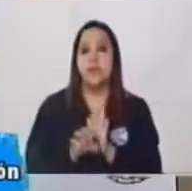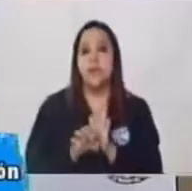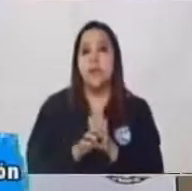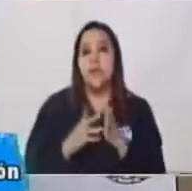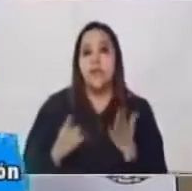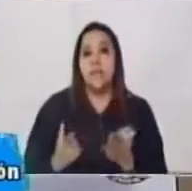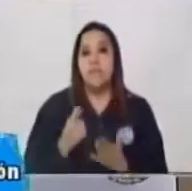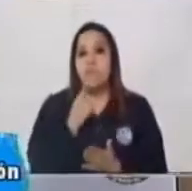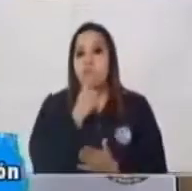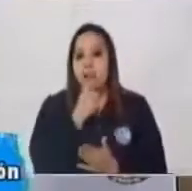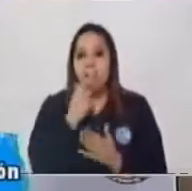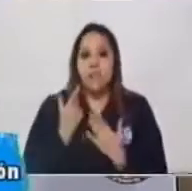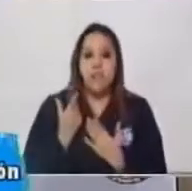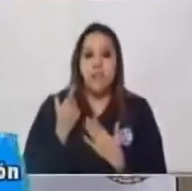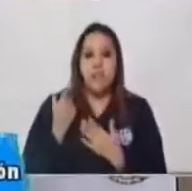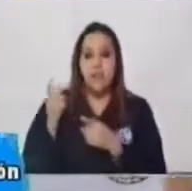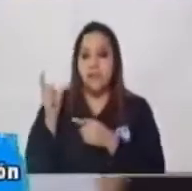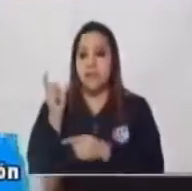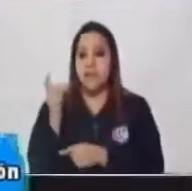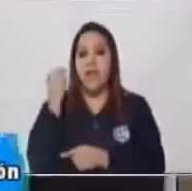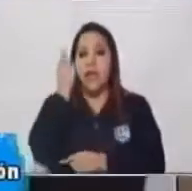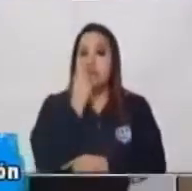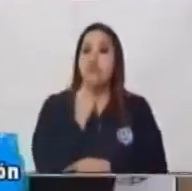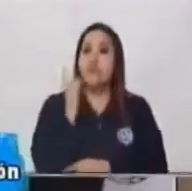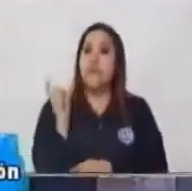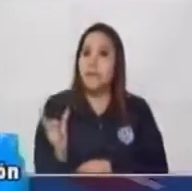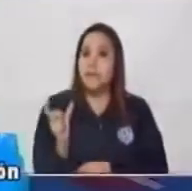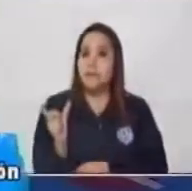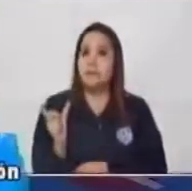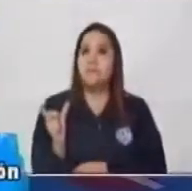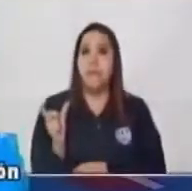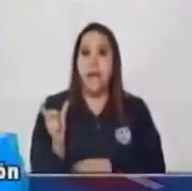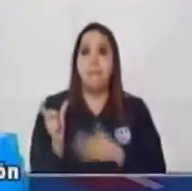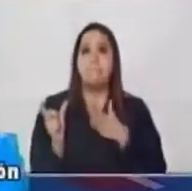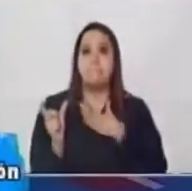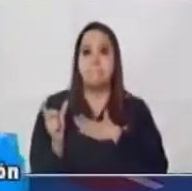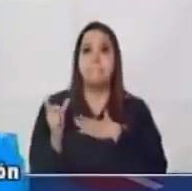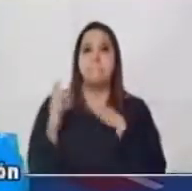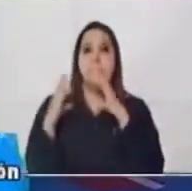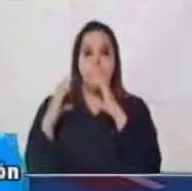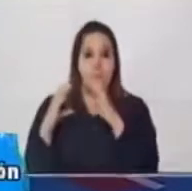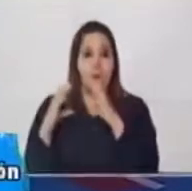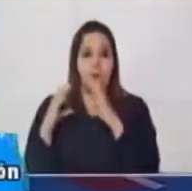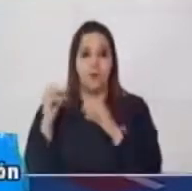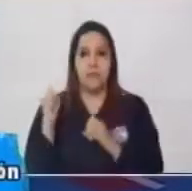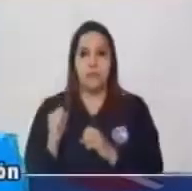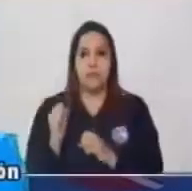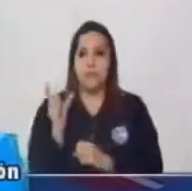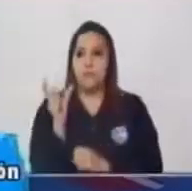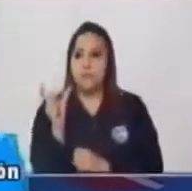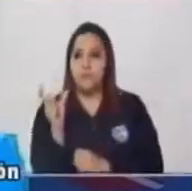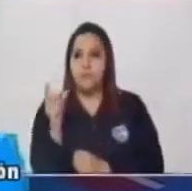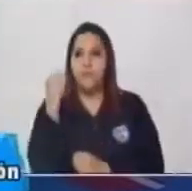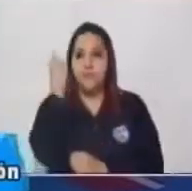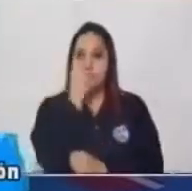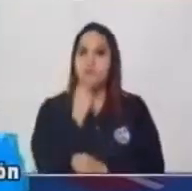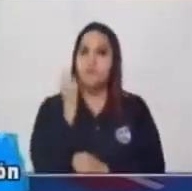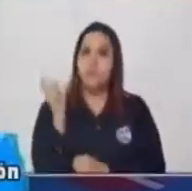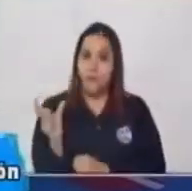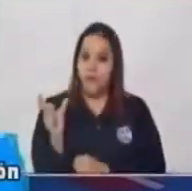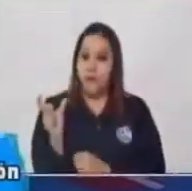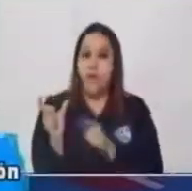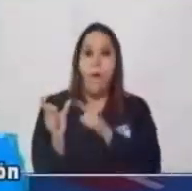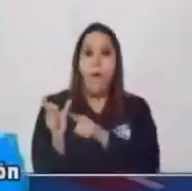quien estamos hablando. Entonces vamos a marcar en este momento que mi pelota es el sujeto. porque